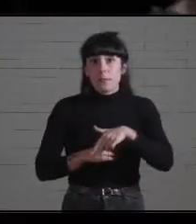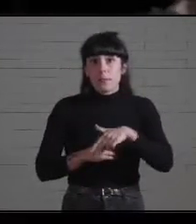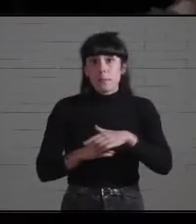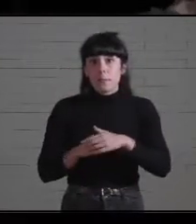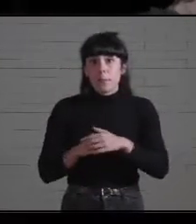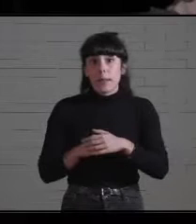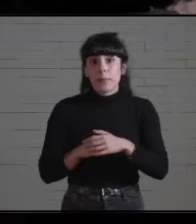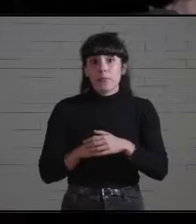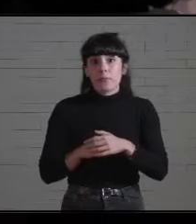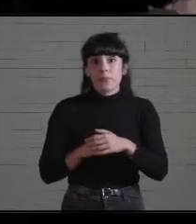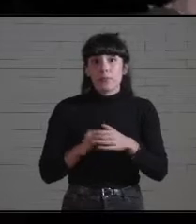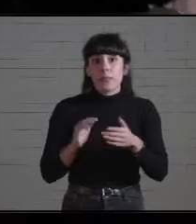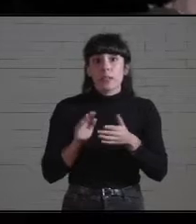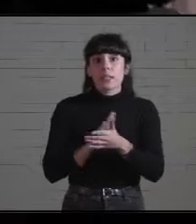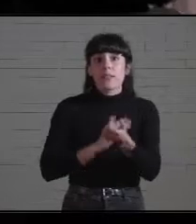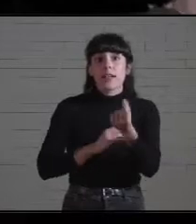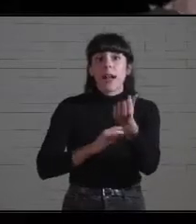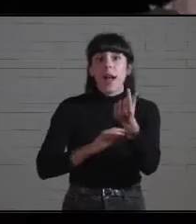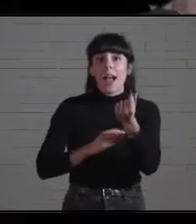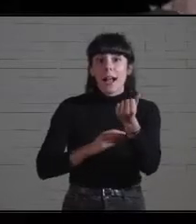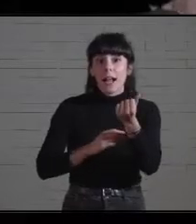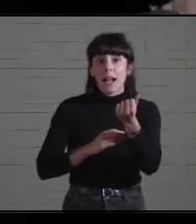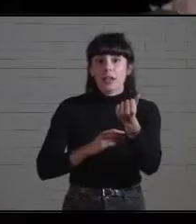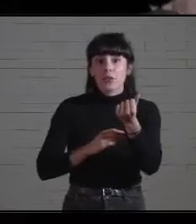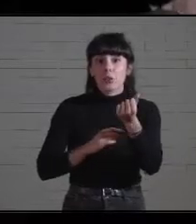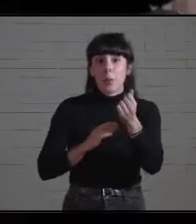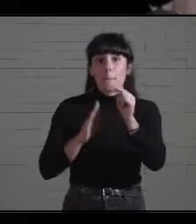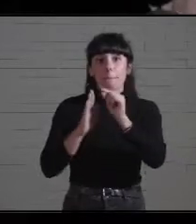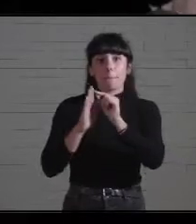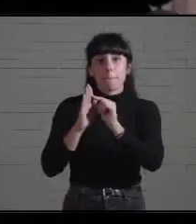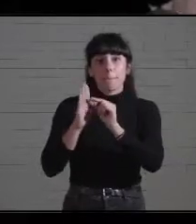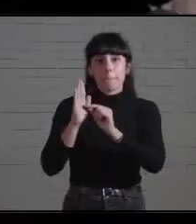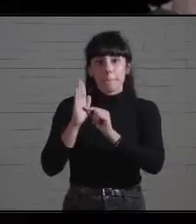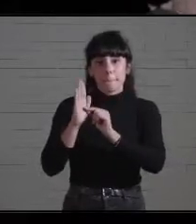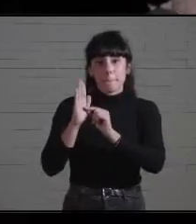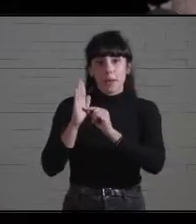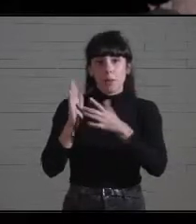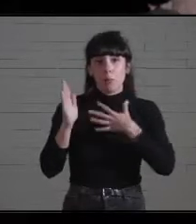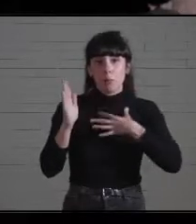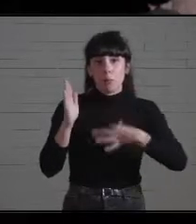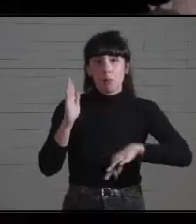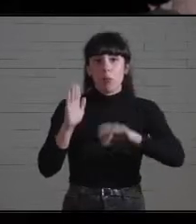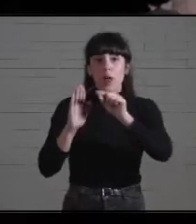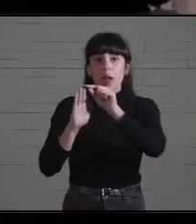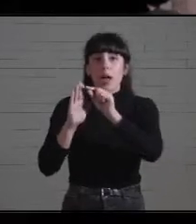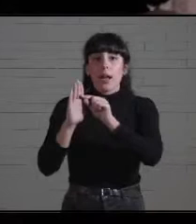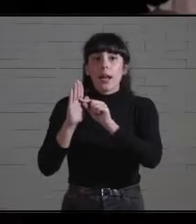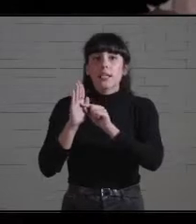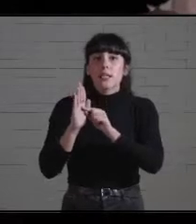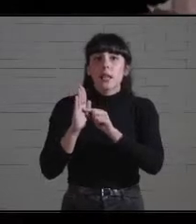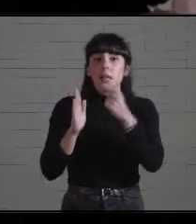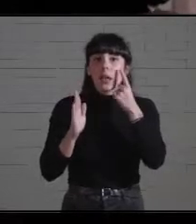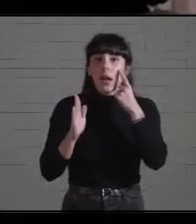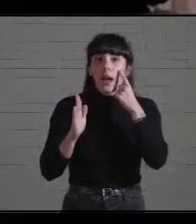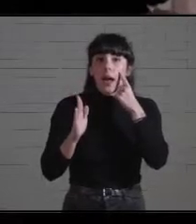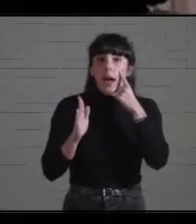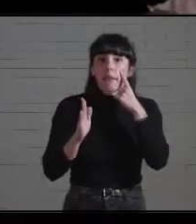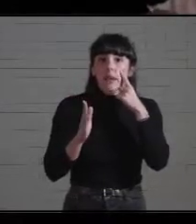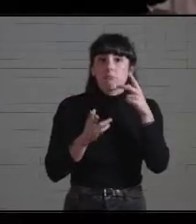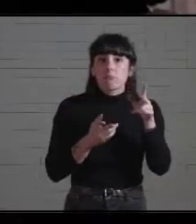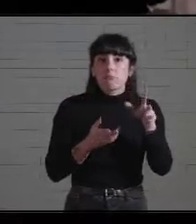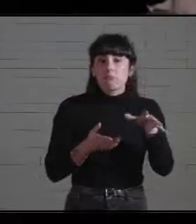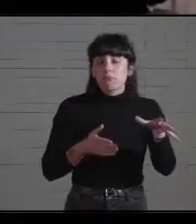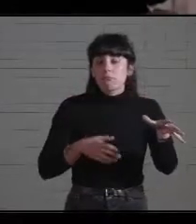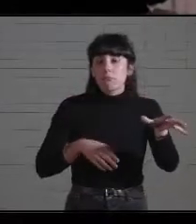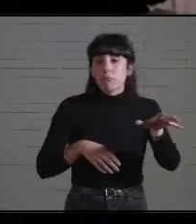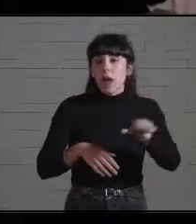Estos son el gasto medido en estándares de paridad de adquisición por habitante. Pero